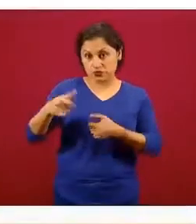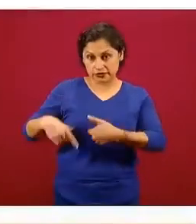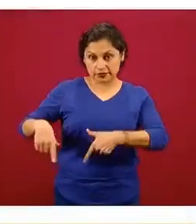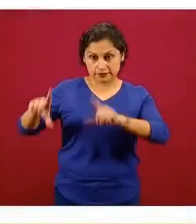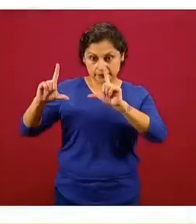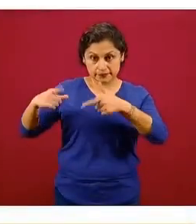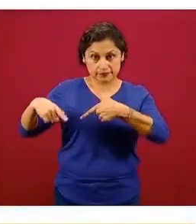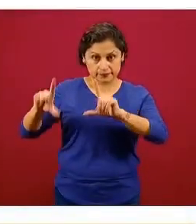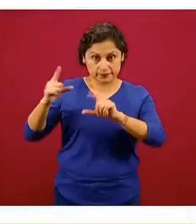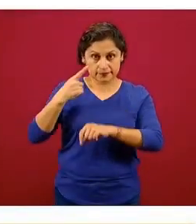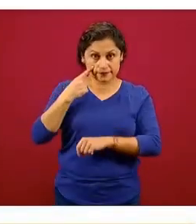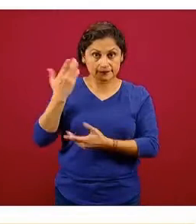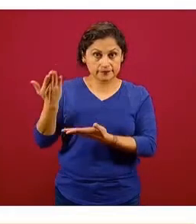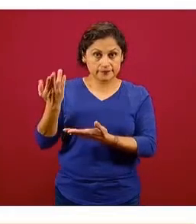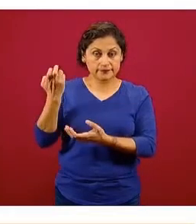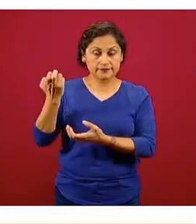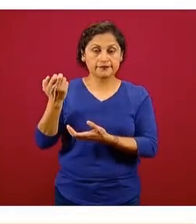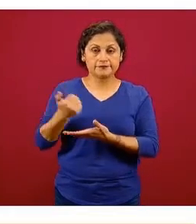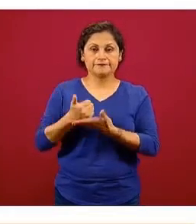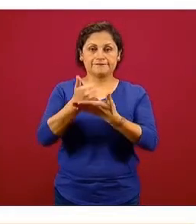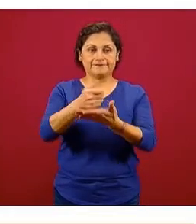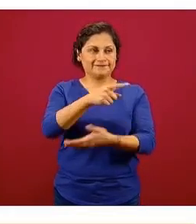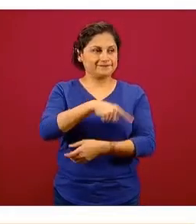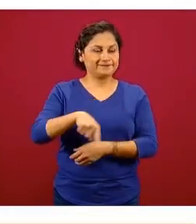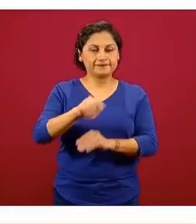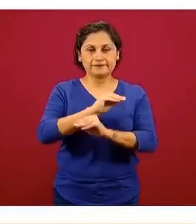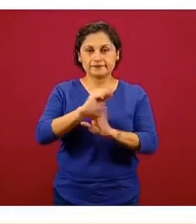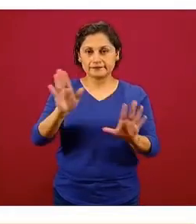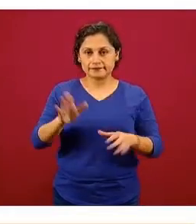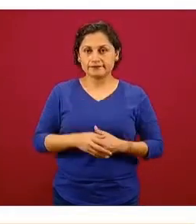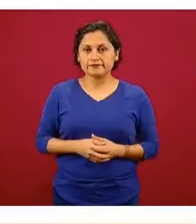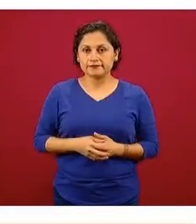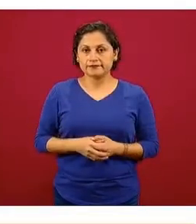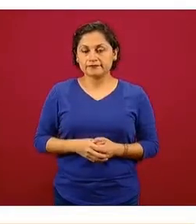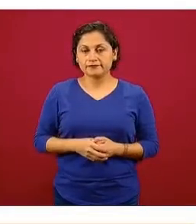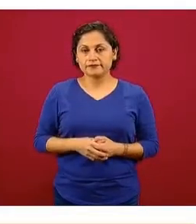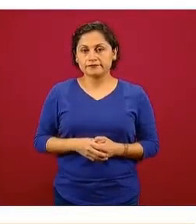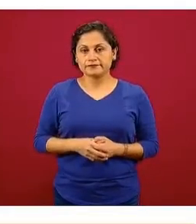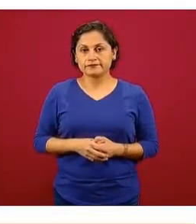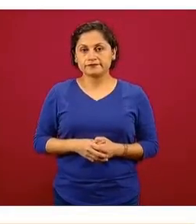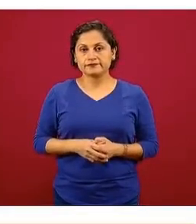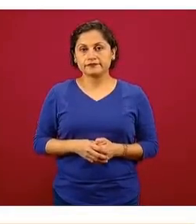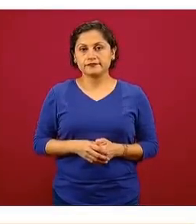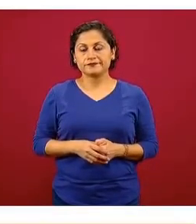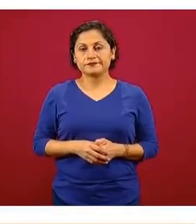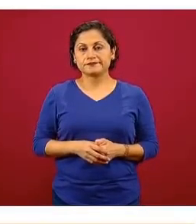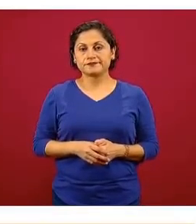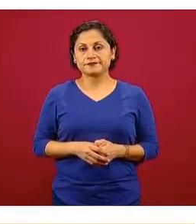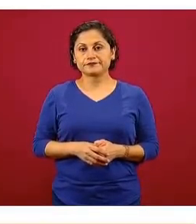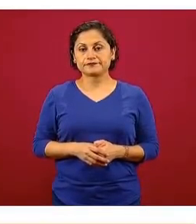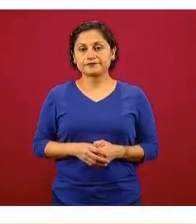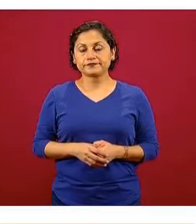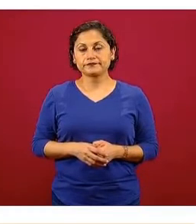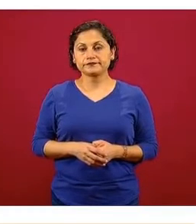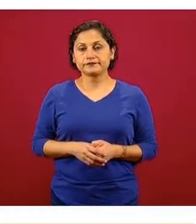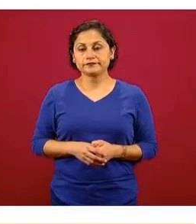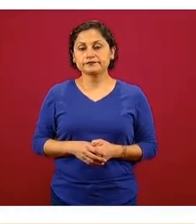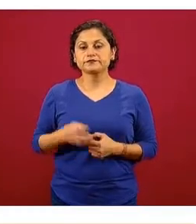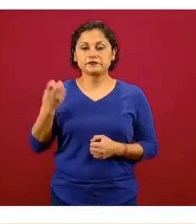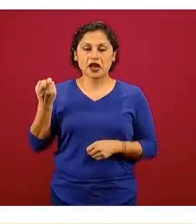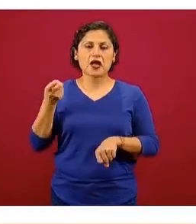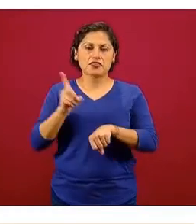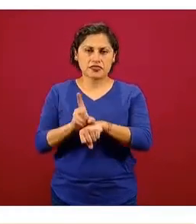nos ayudan, las hemos estado presentando también toda la semana, las actualizamos con el dato de la semana más reciente. Estas sí son por